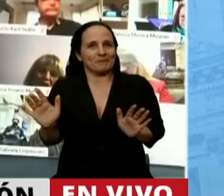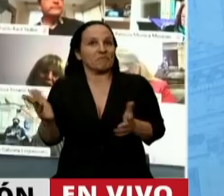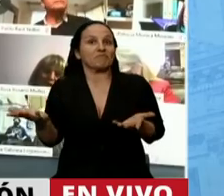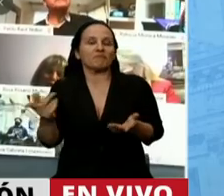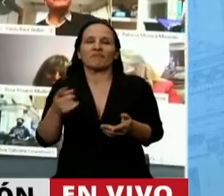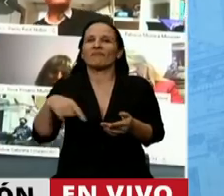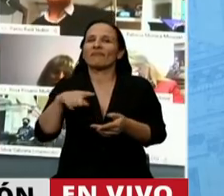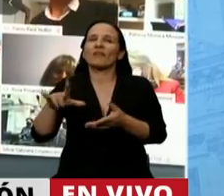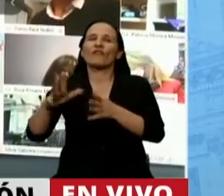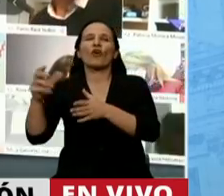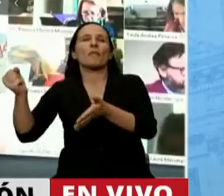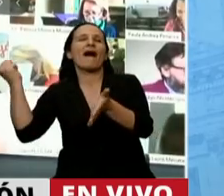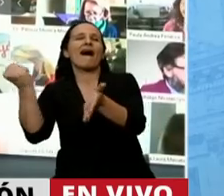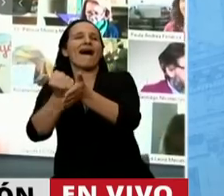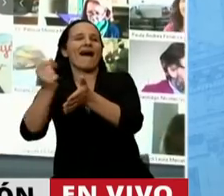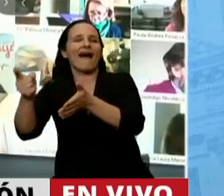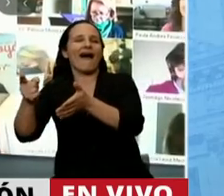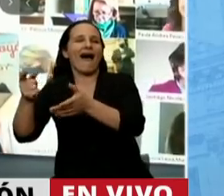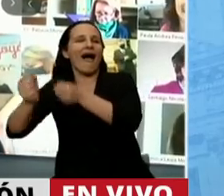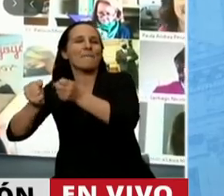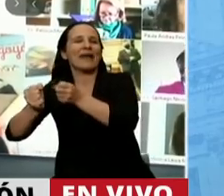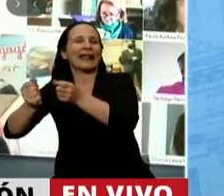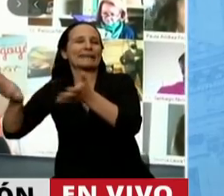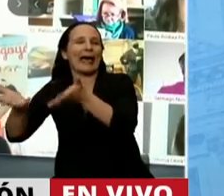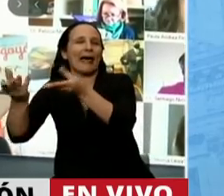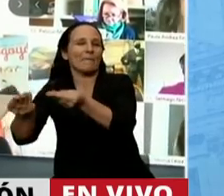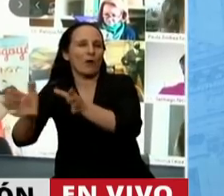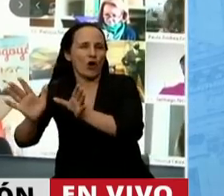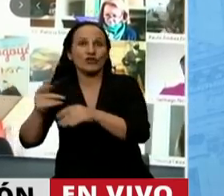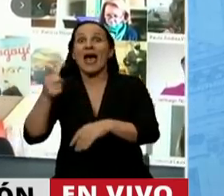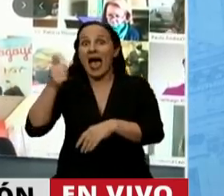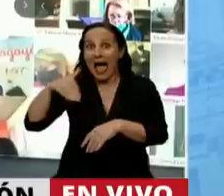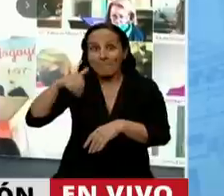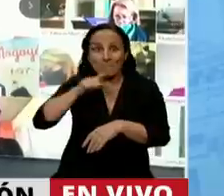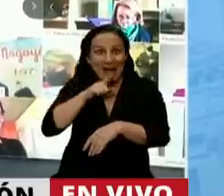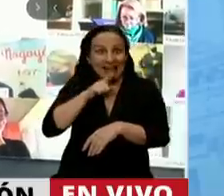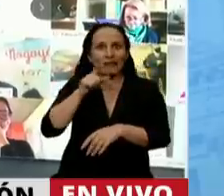con un sponsor de Pfizer se viene, o sea, lo que ha hecho la ANMAT es aprobarlo,